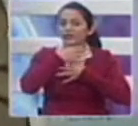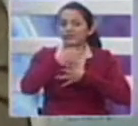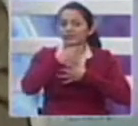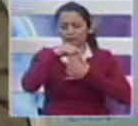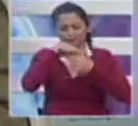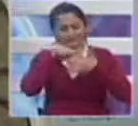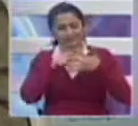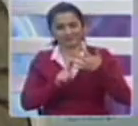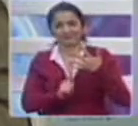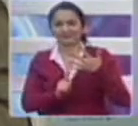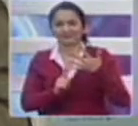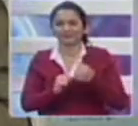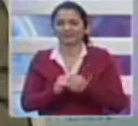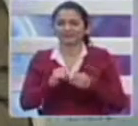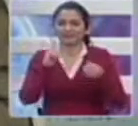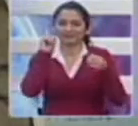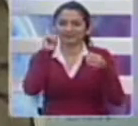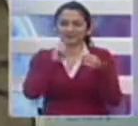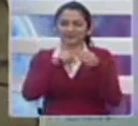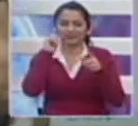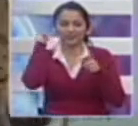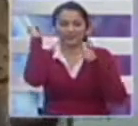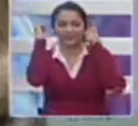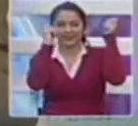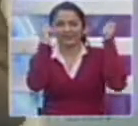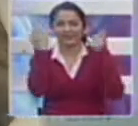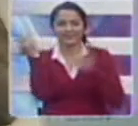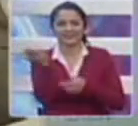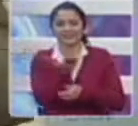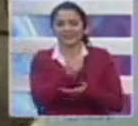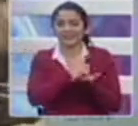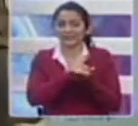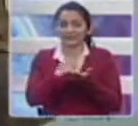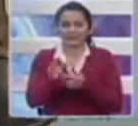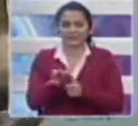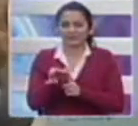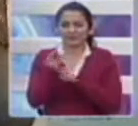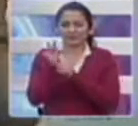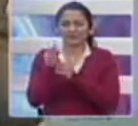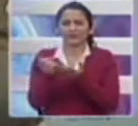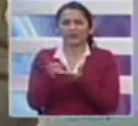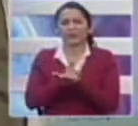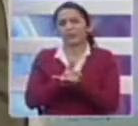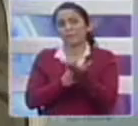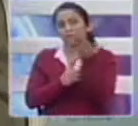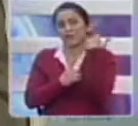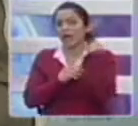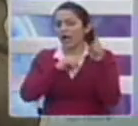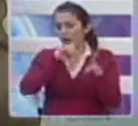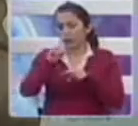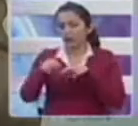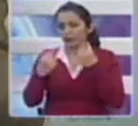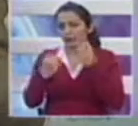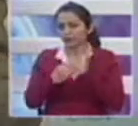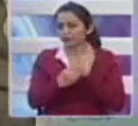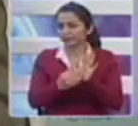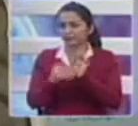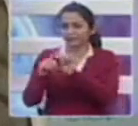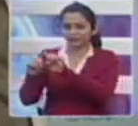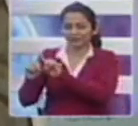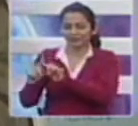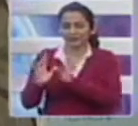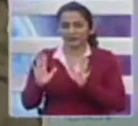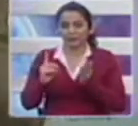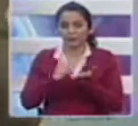y festejar la Quito como se merece. Toda esta semana, en realidad, desde la semana pasada ya hemos tenido algunos eventos, pero esta semana es la más intensa. Así